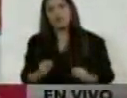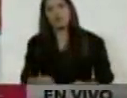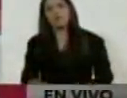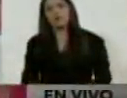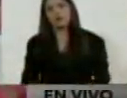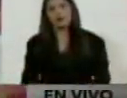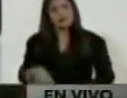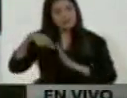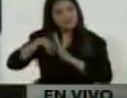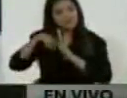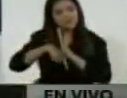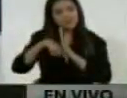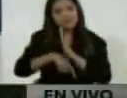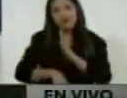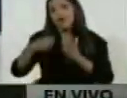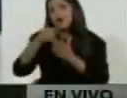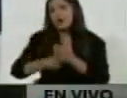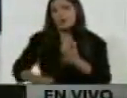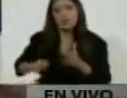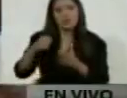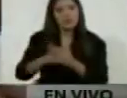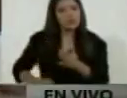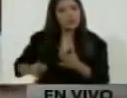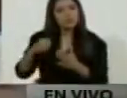de seguir profundizando la lucha.